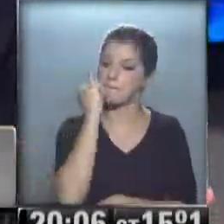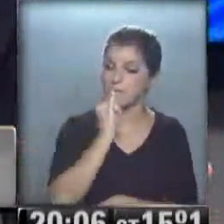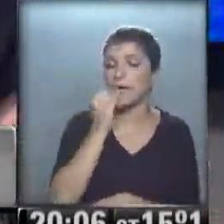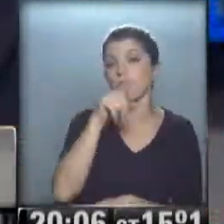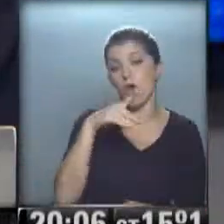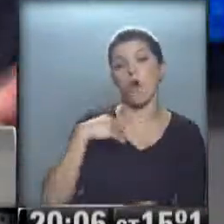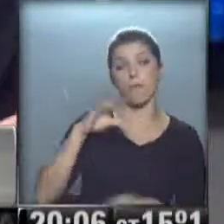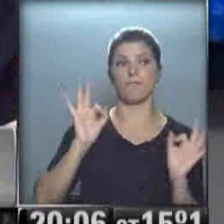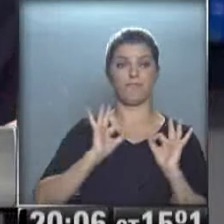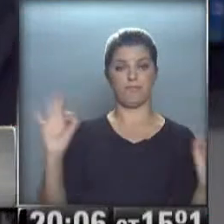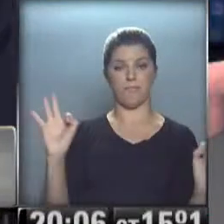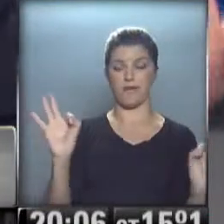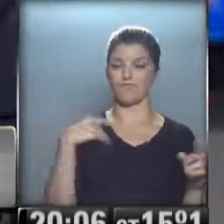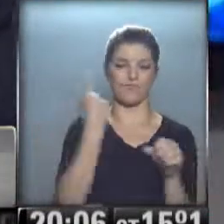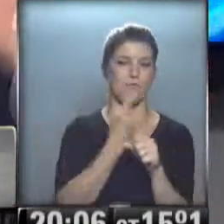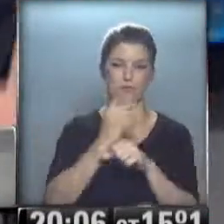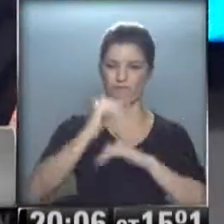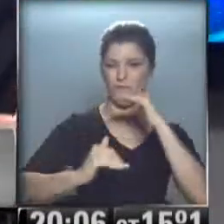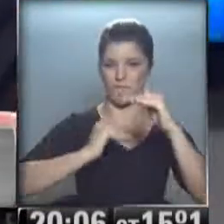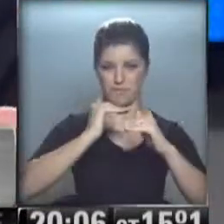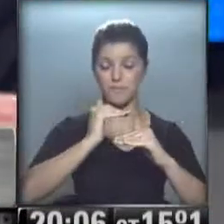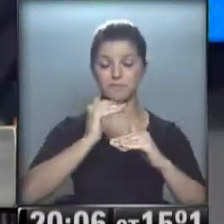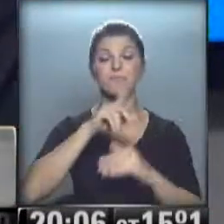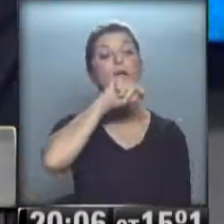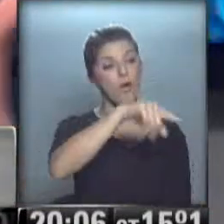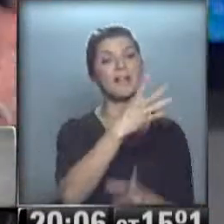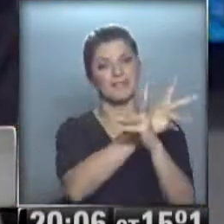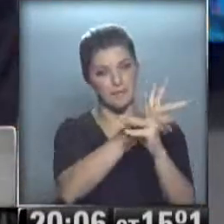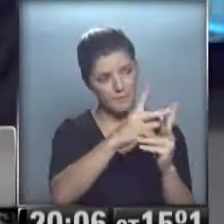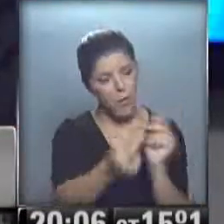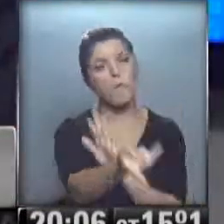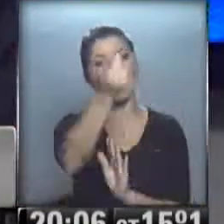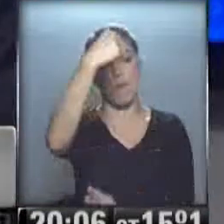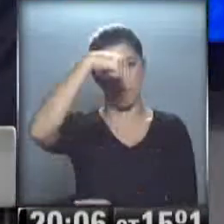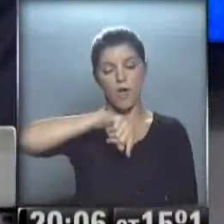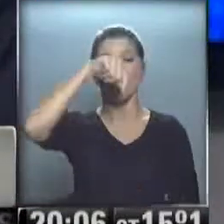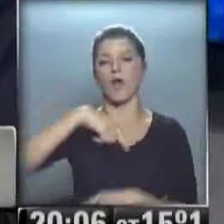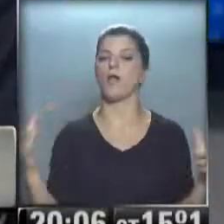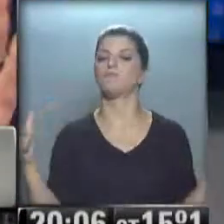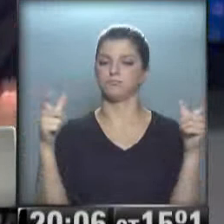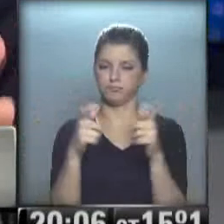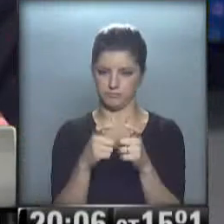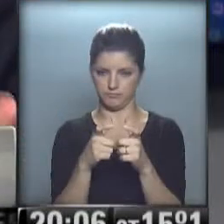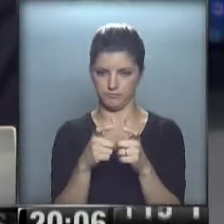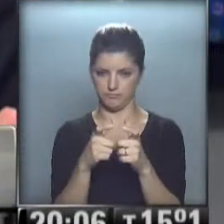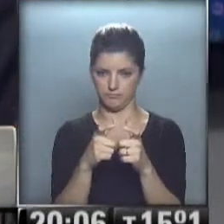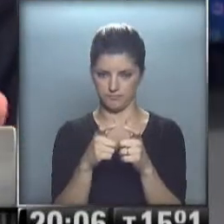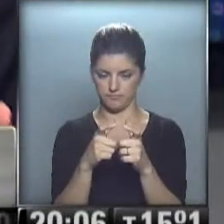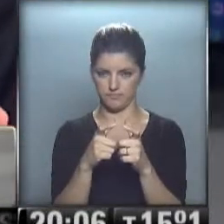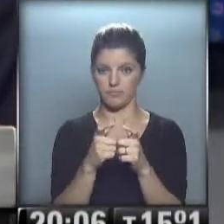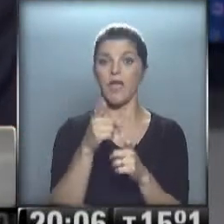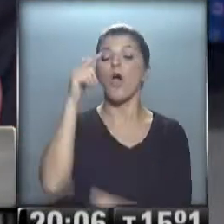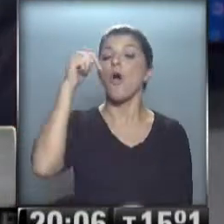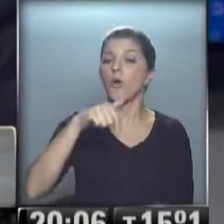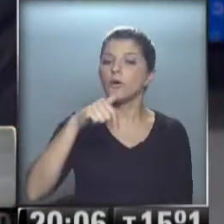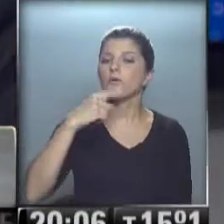de vacaciones, no se pudo avanzar. Griesa vuelve de vacaciones y convoca a esta audiencia. Lo notable de esta